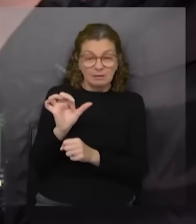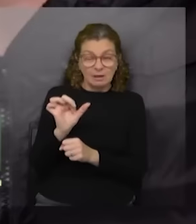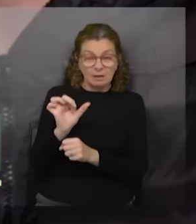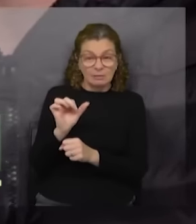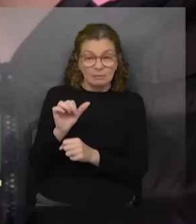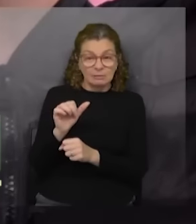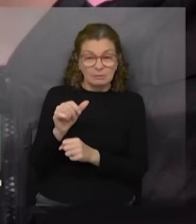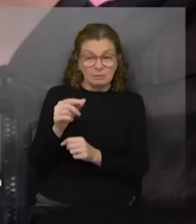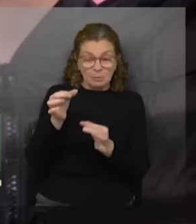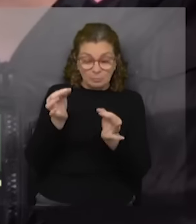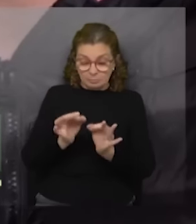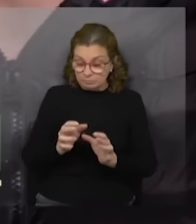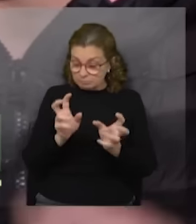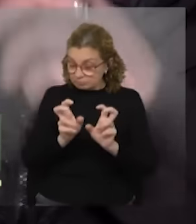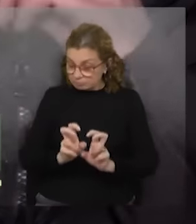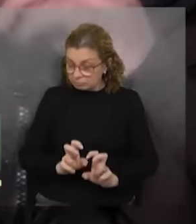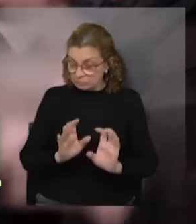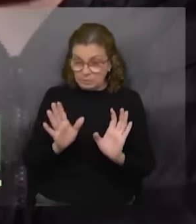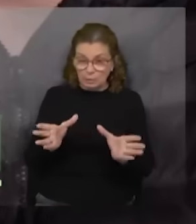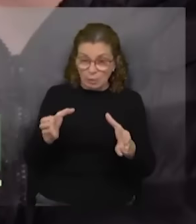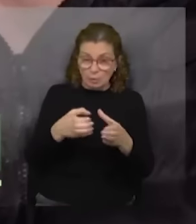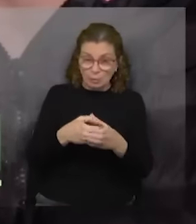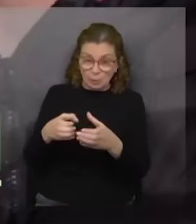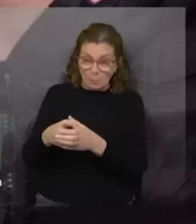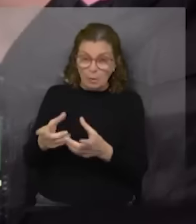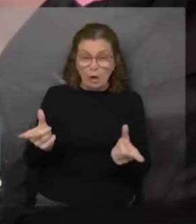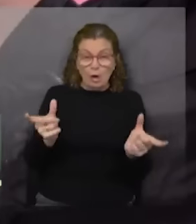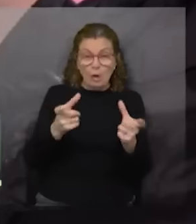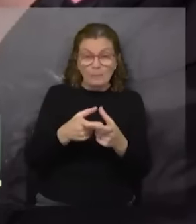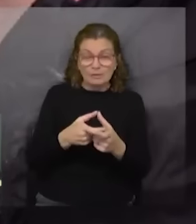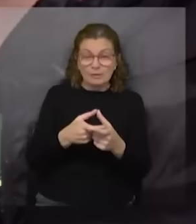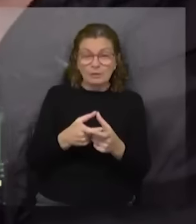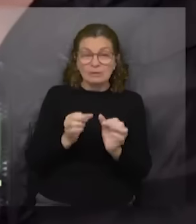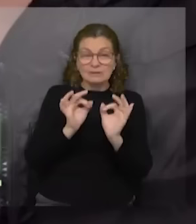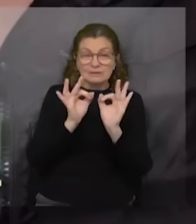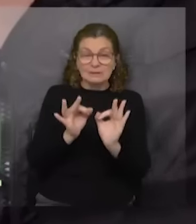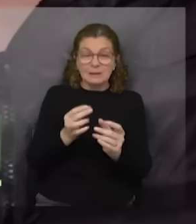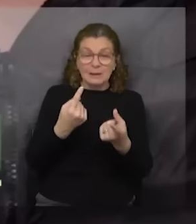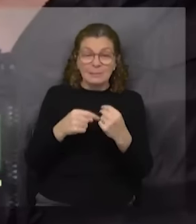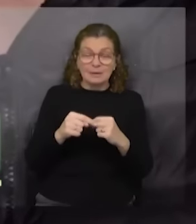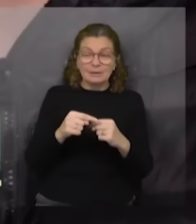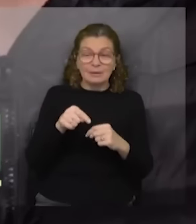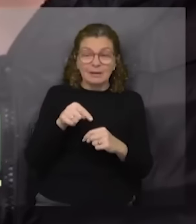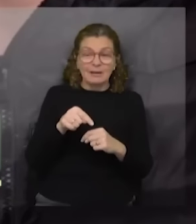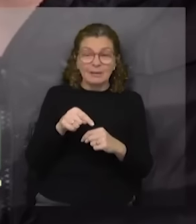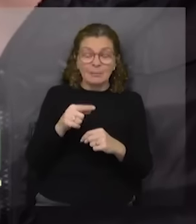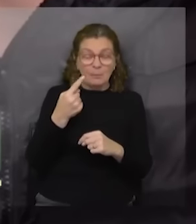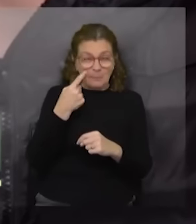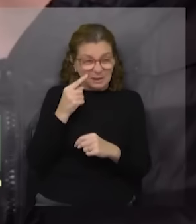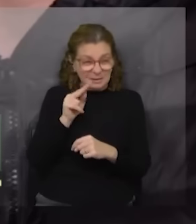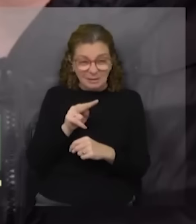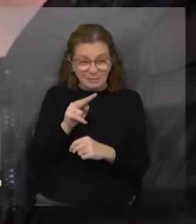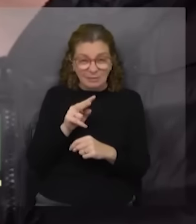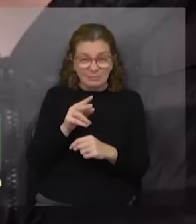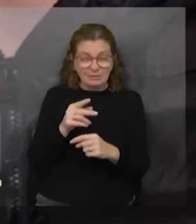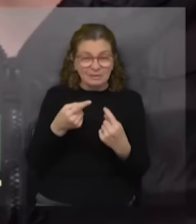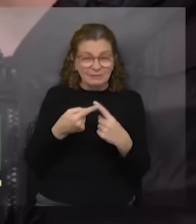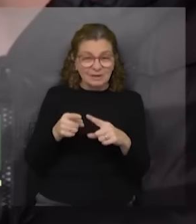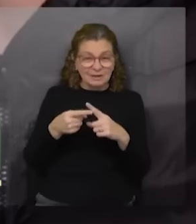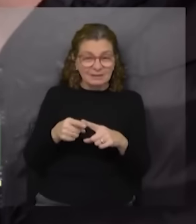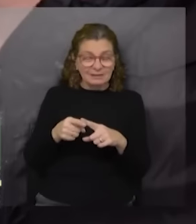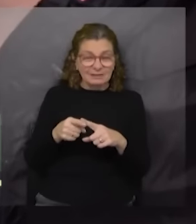tener su justo tratamiento se iban a recibir las delegaciones que la comisión creyera pertinente pero sin embargo acá hemos observado que han habido